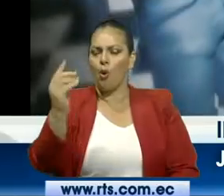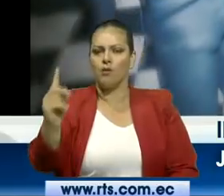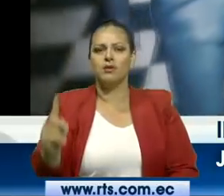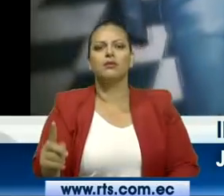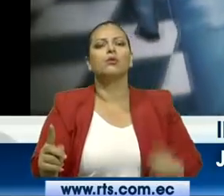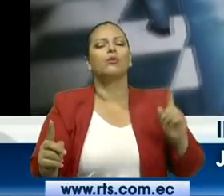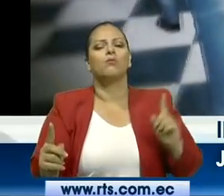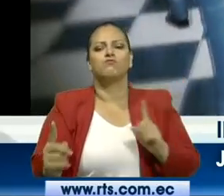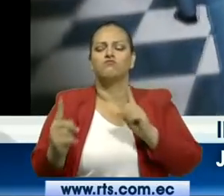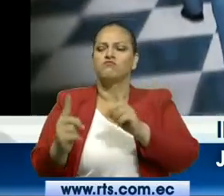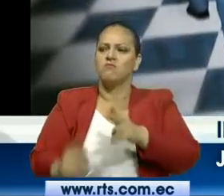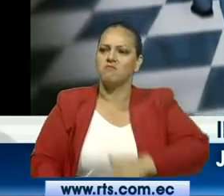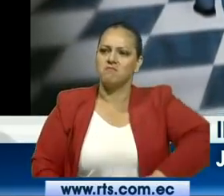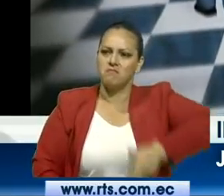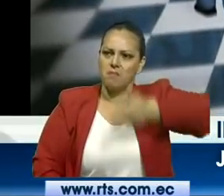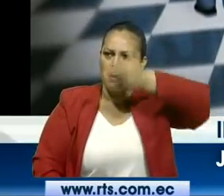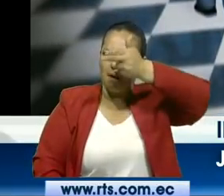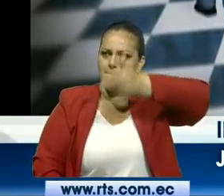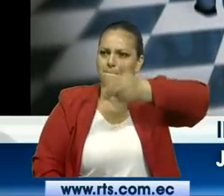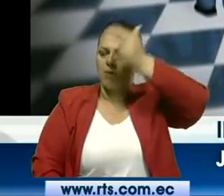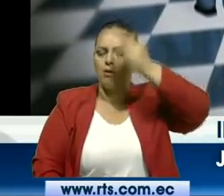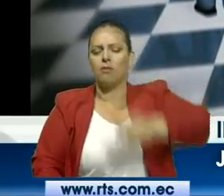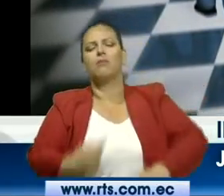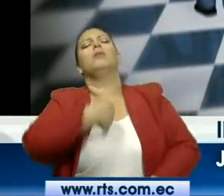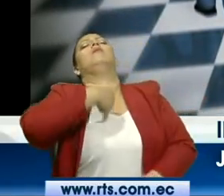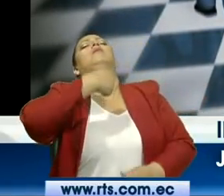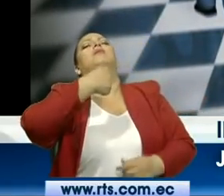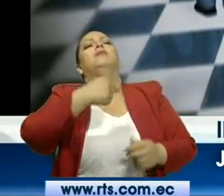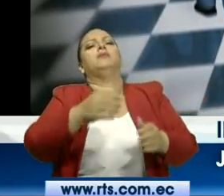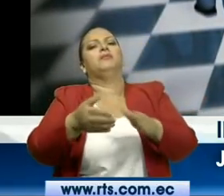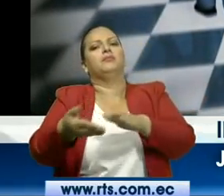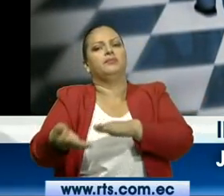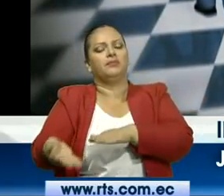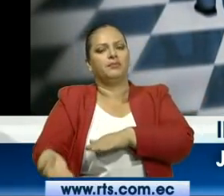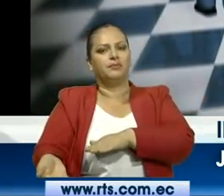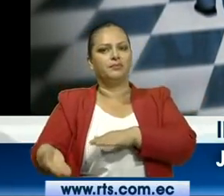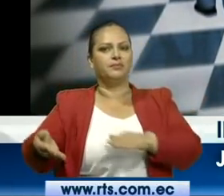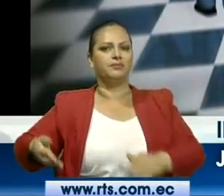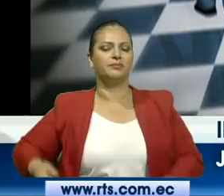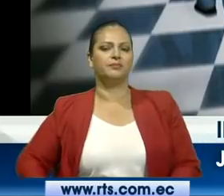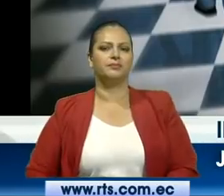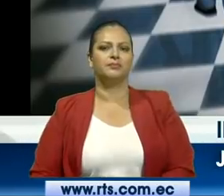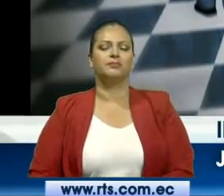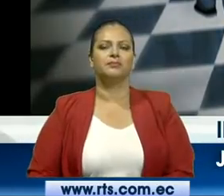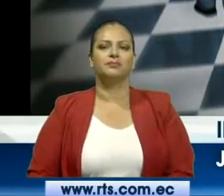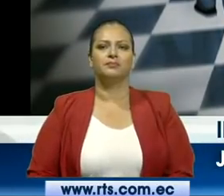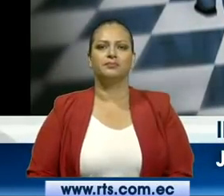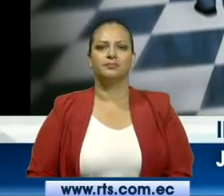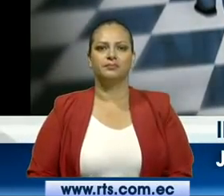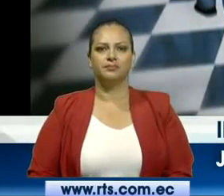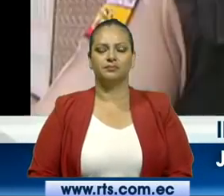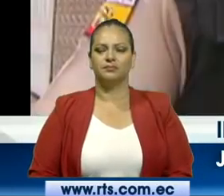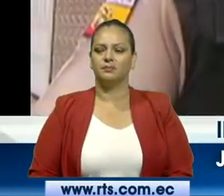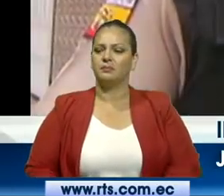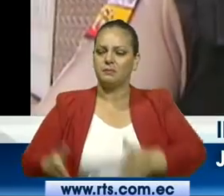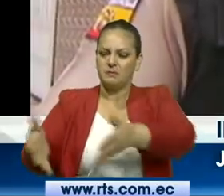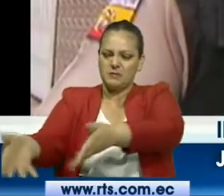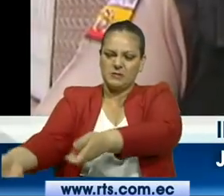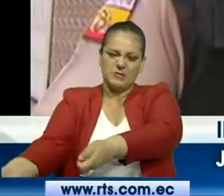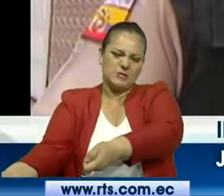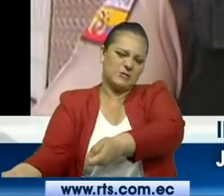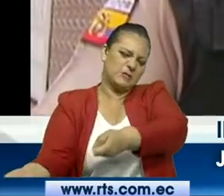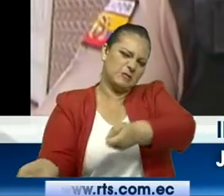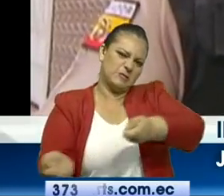que tiene en el área del tórax, y posterior de eso lo habían sacado a la vía pública,